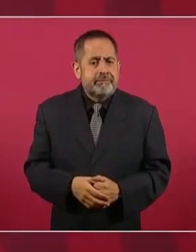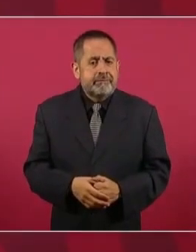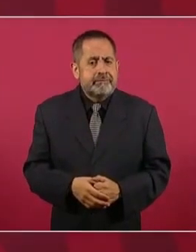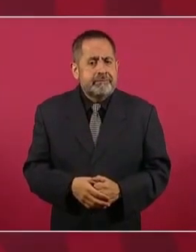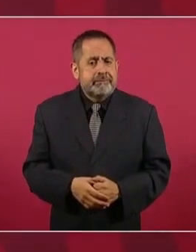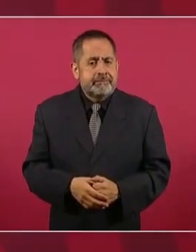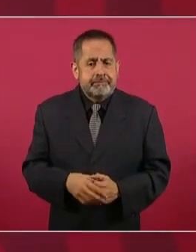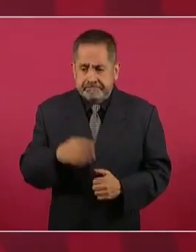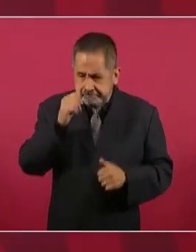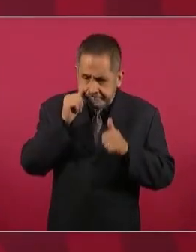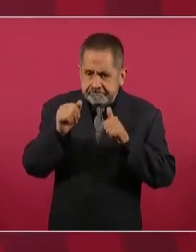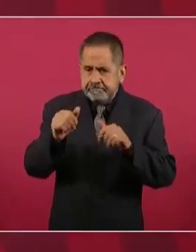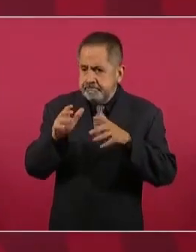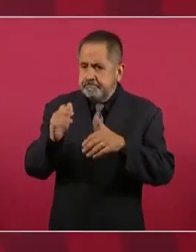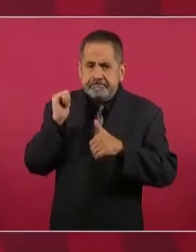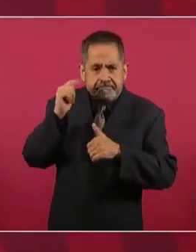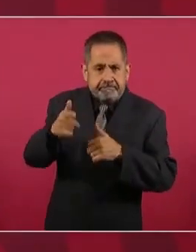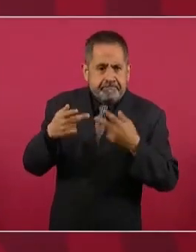para